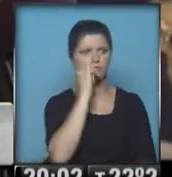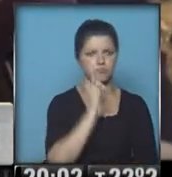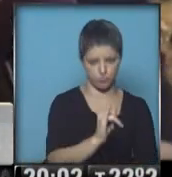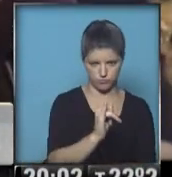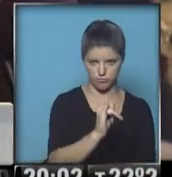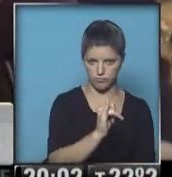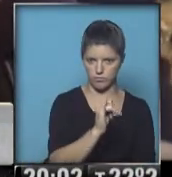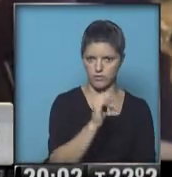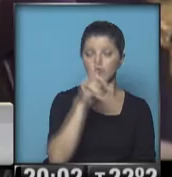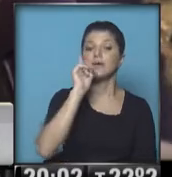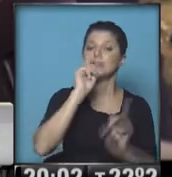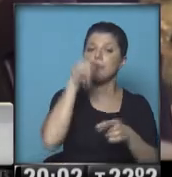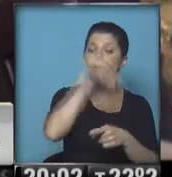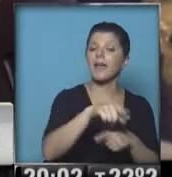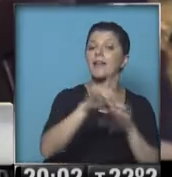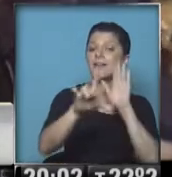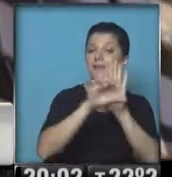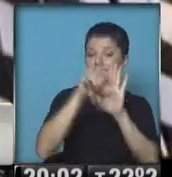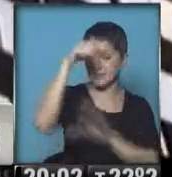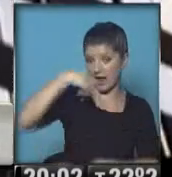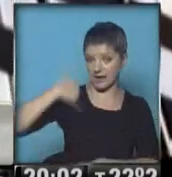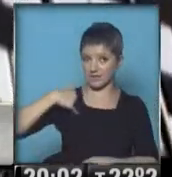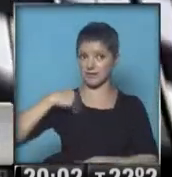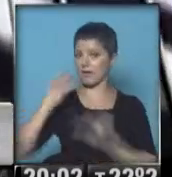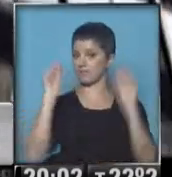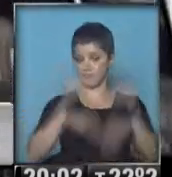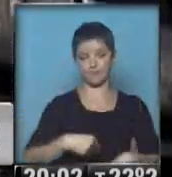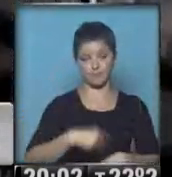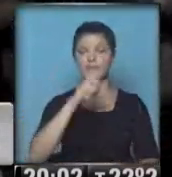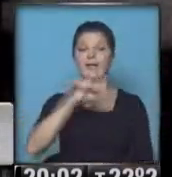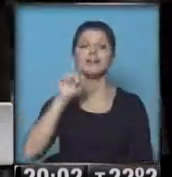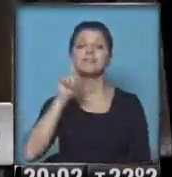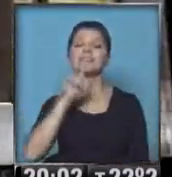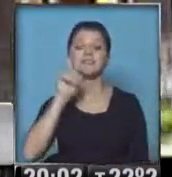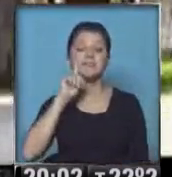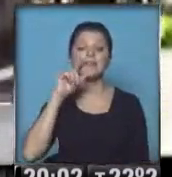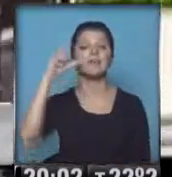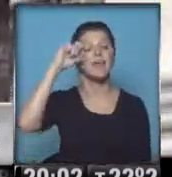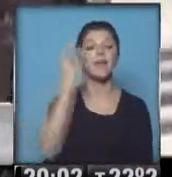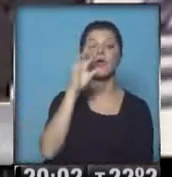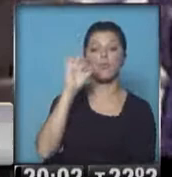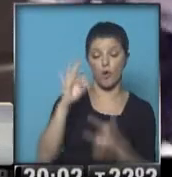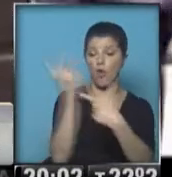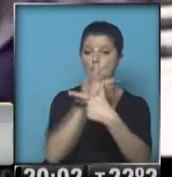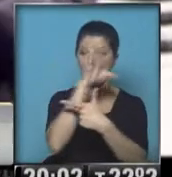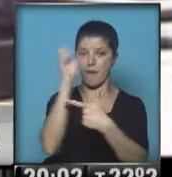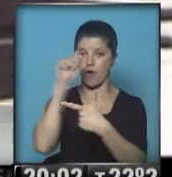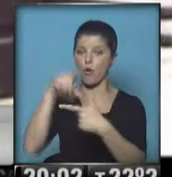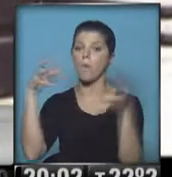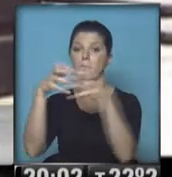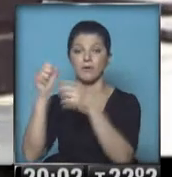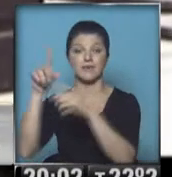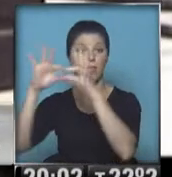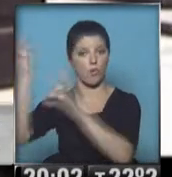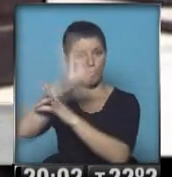Soros y además perdió la licencia en la Argentina. El JP Morgan y el Euroclear, bancos con bonistas europeos, pidieron